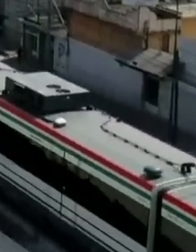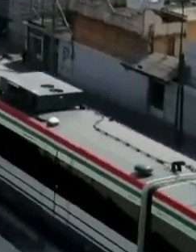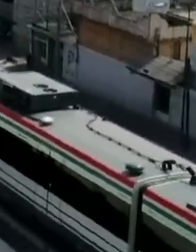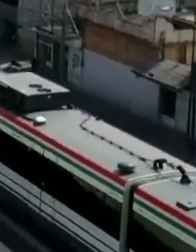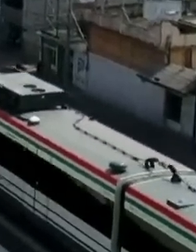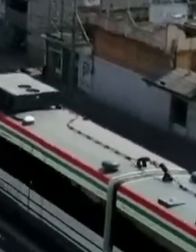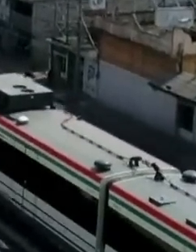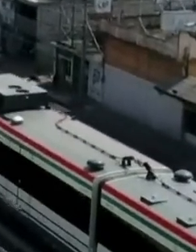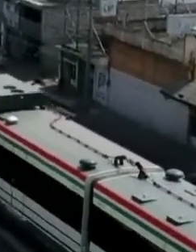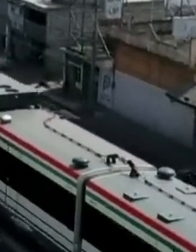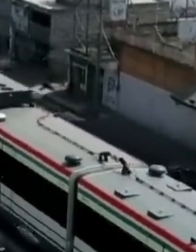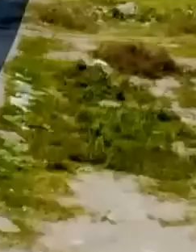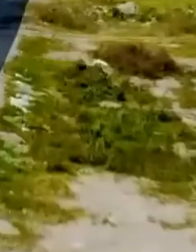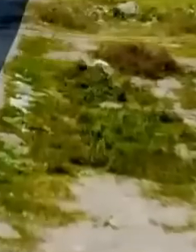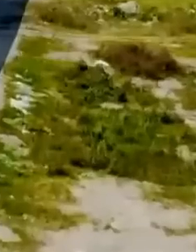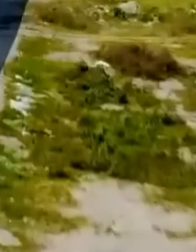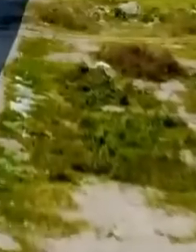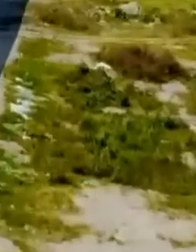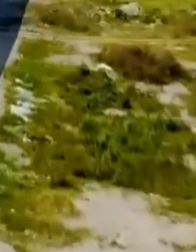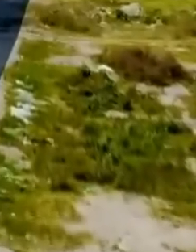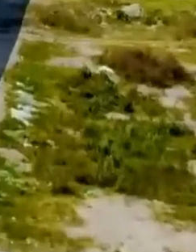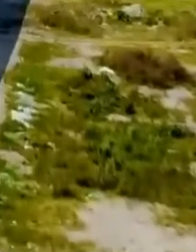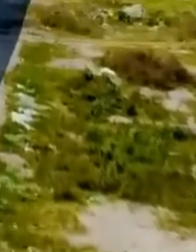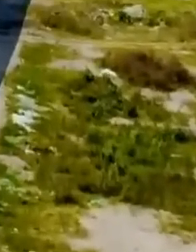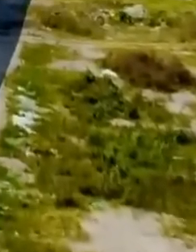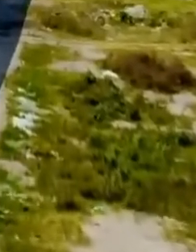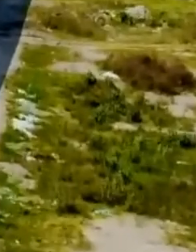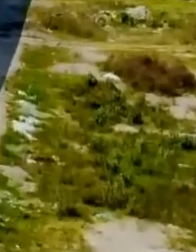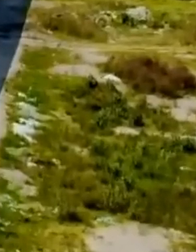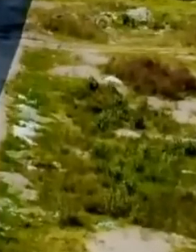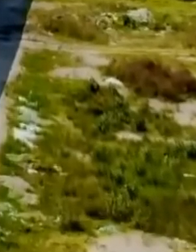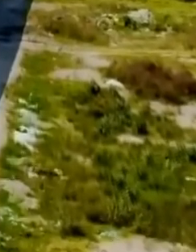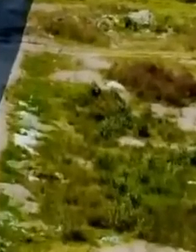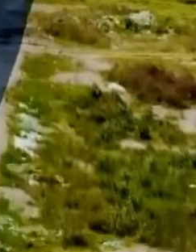que diariamente transitan por la ruta México-Toluca.